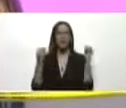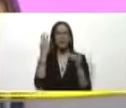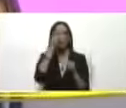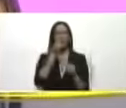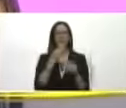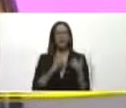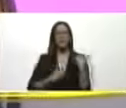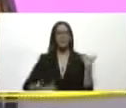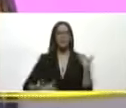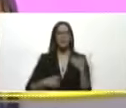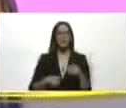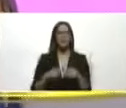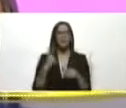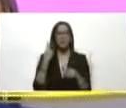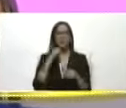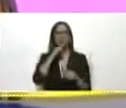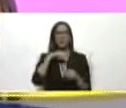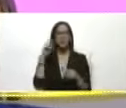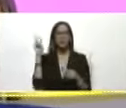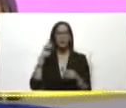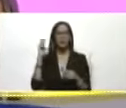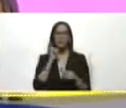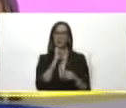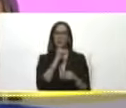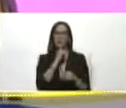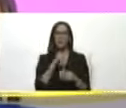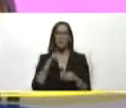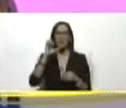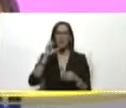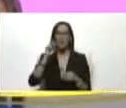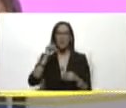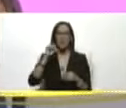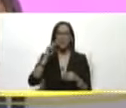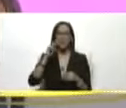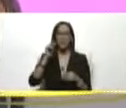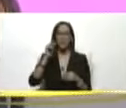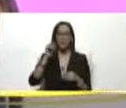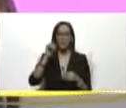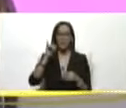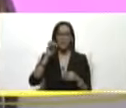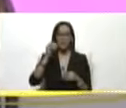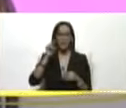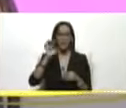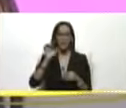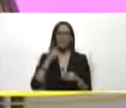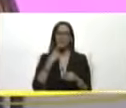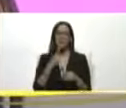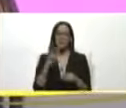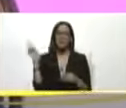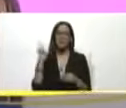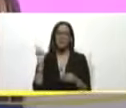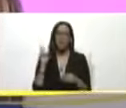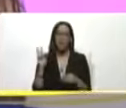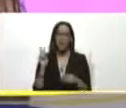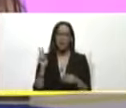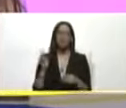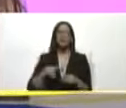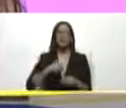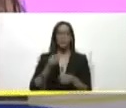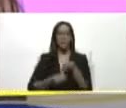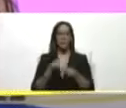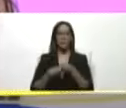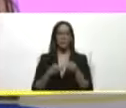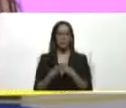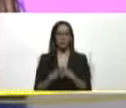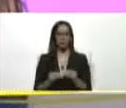presidente de un historiador venezolano llamado Enrique Bernardo Núñez que dice en Venezuela se puede hacer de